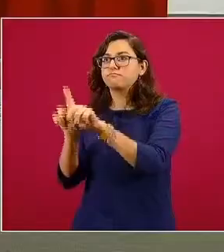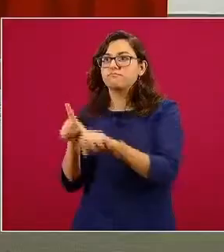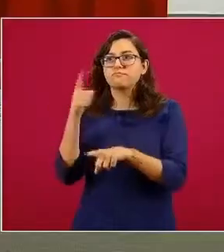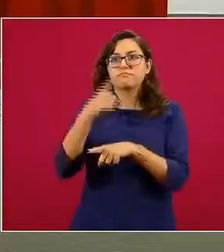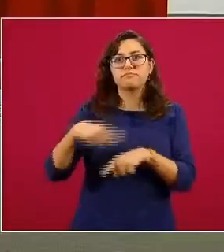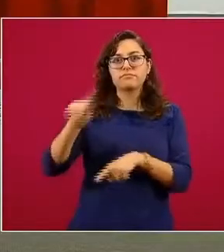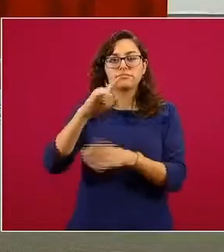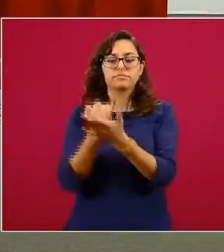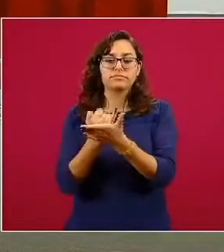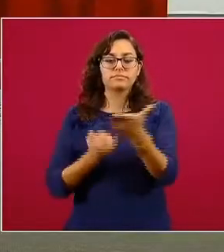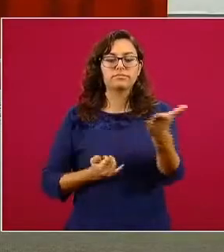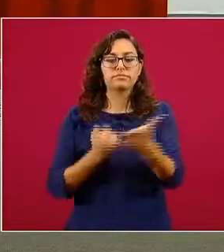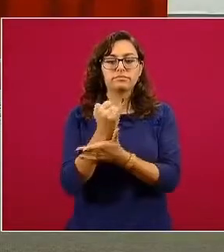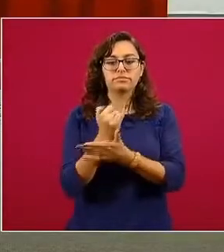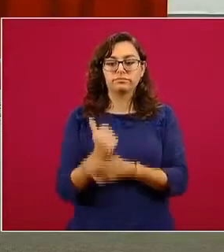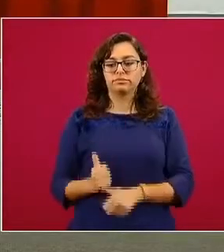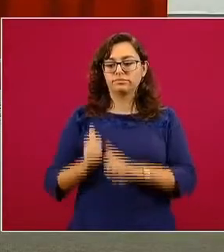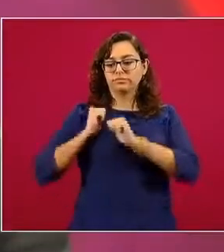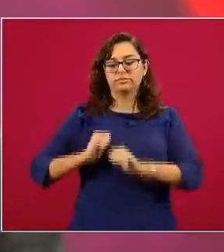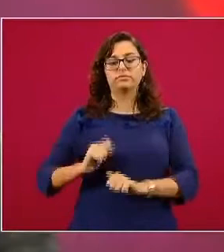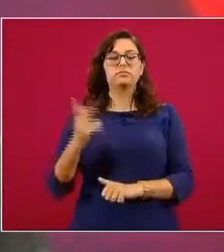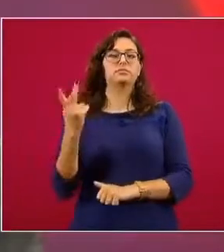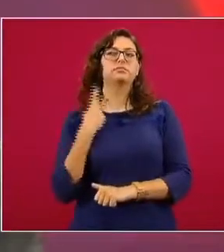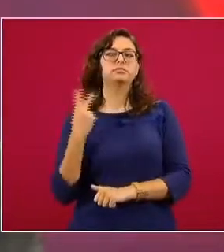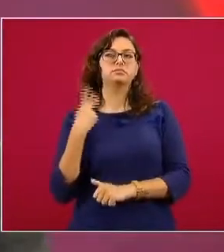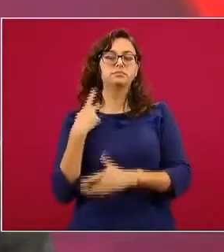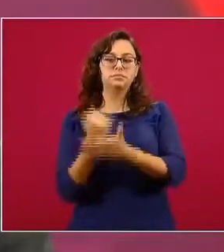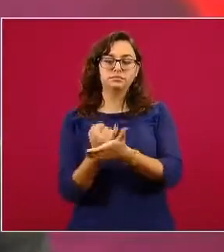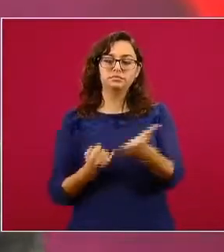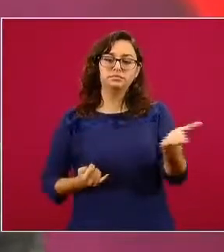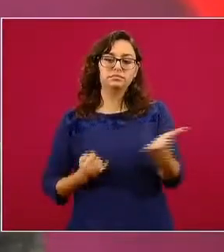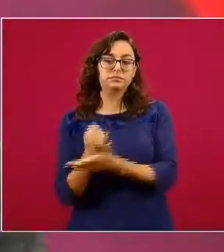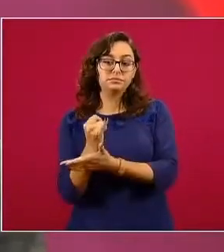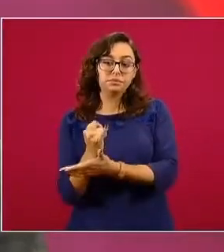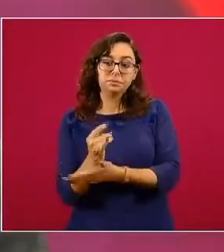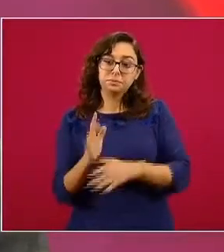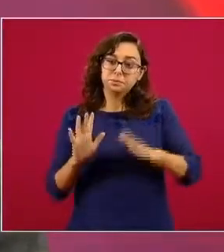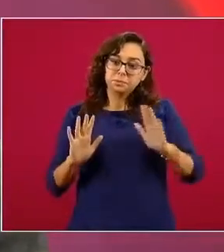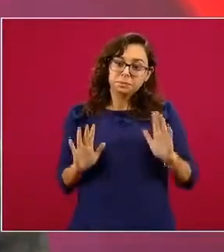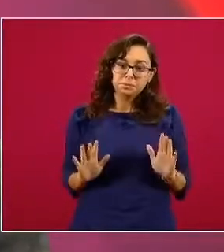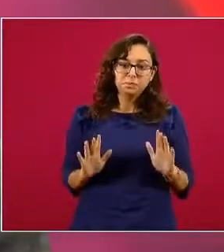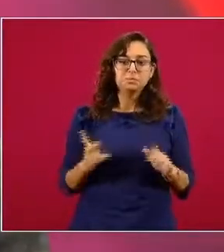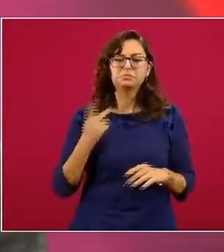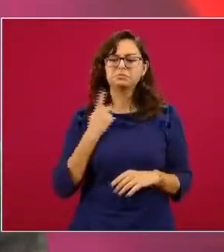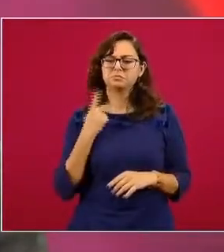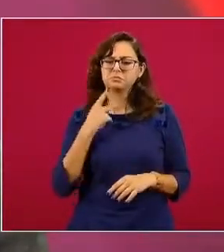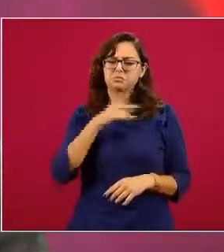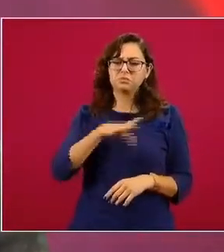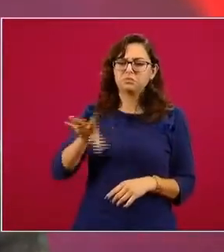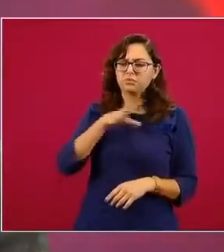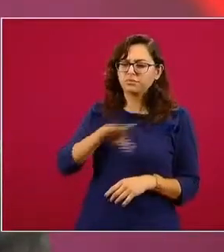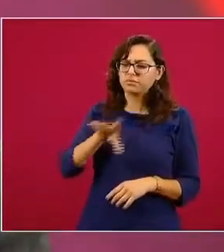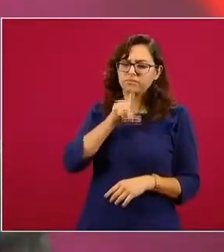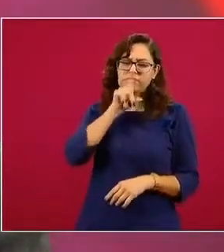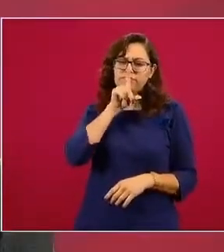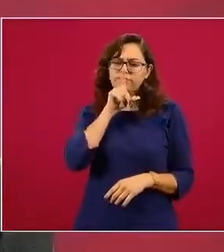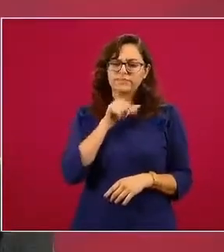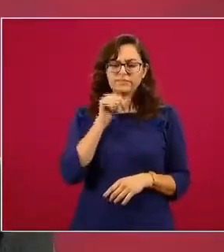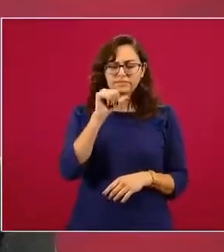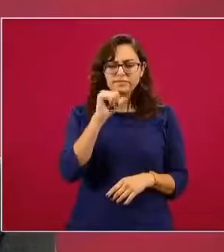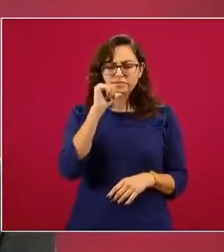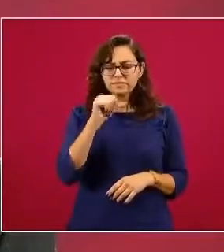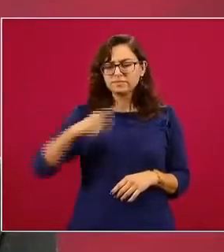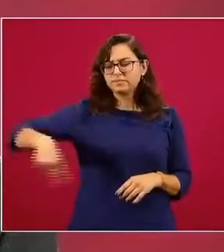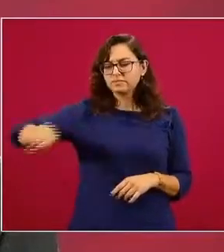gobernadas por las agendas políticas. No hay ningún rechazo a la política, las personas políticas tienen